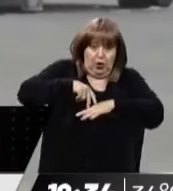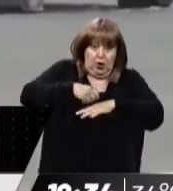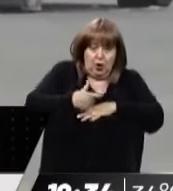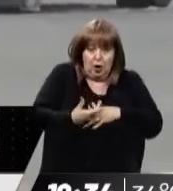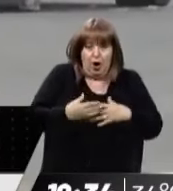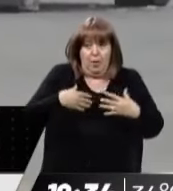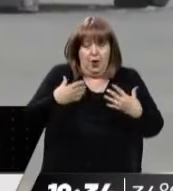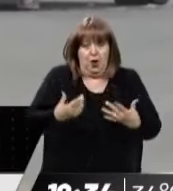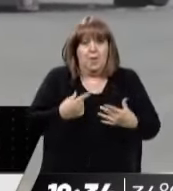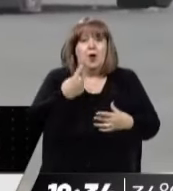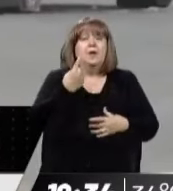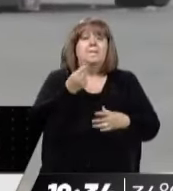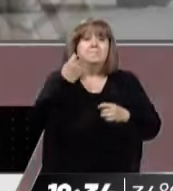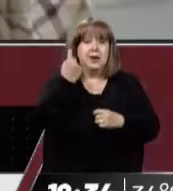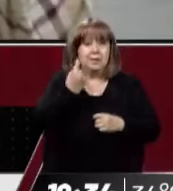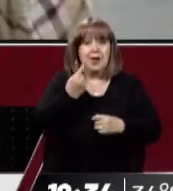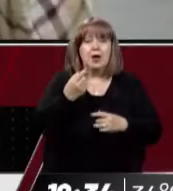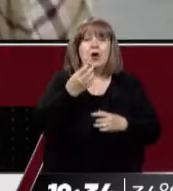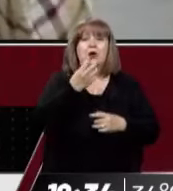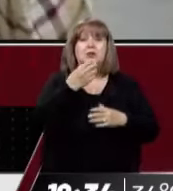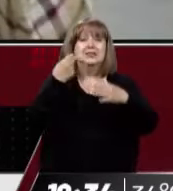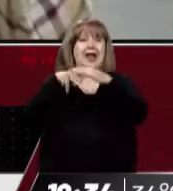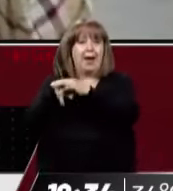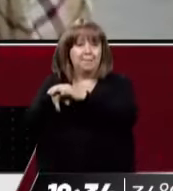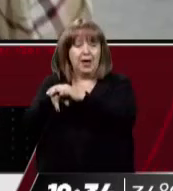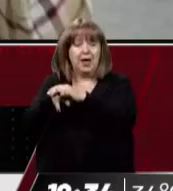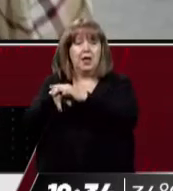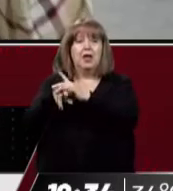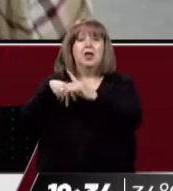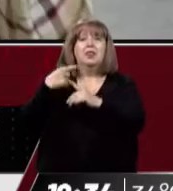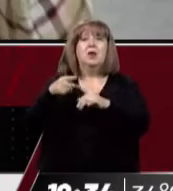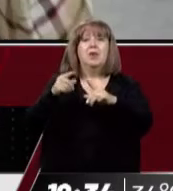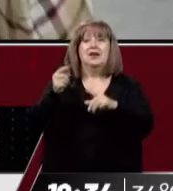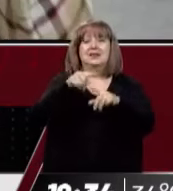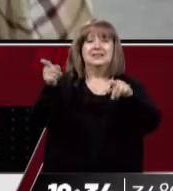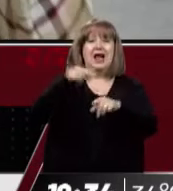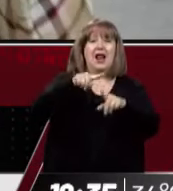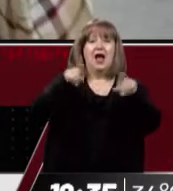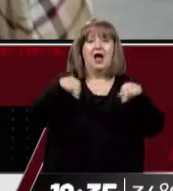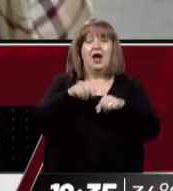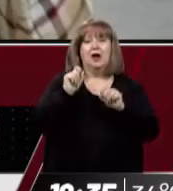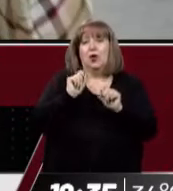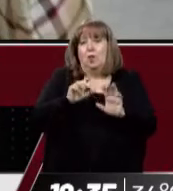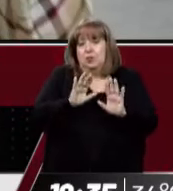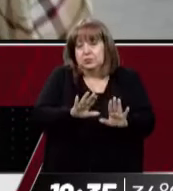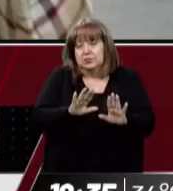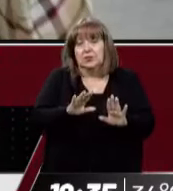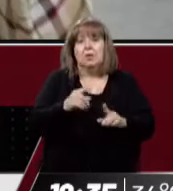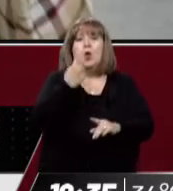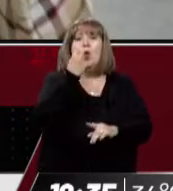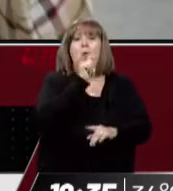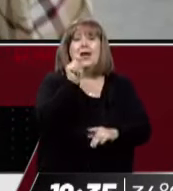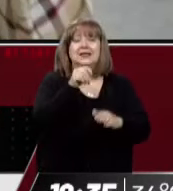como les decía primero estuvo en terapia intensiva y después en sala común pero durante un mes estuvo internada